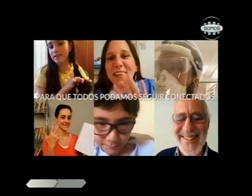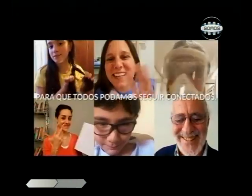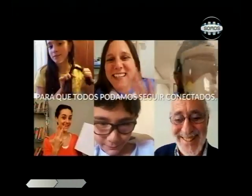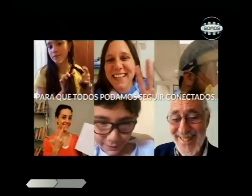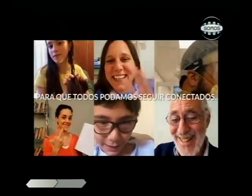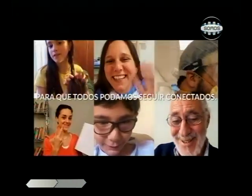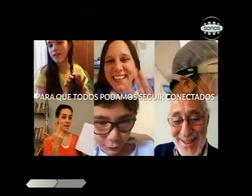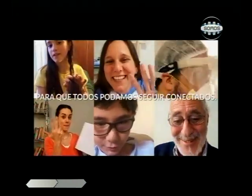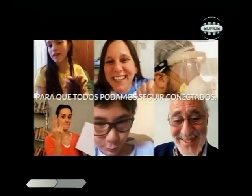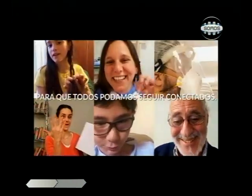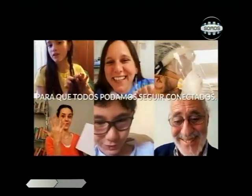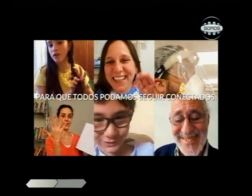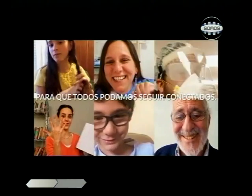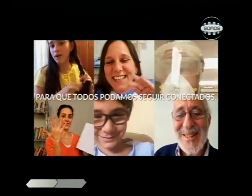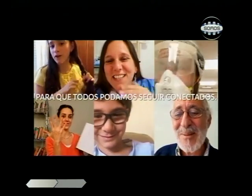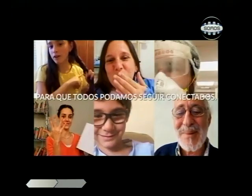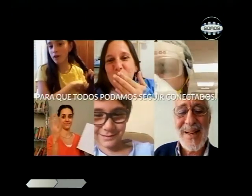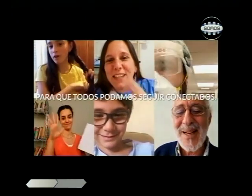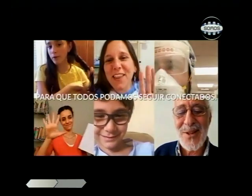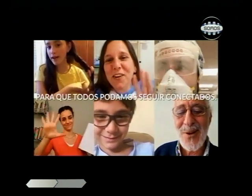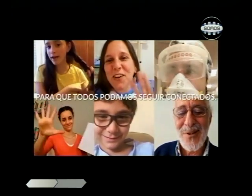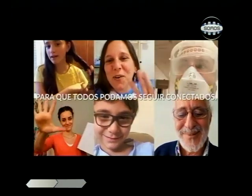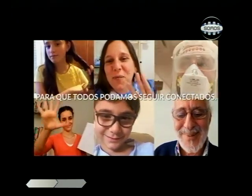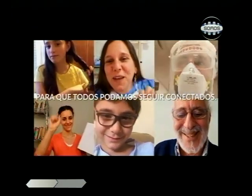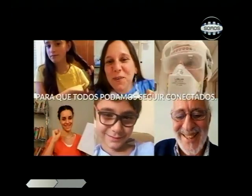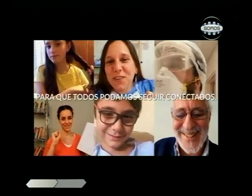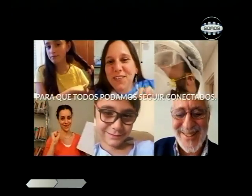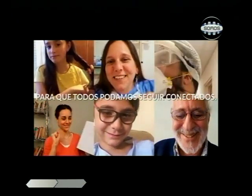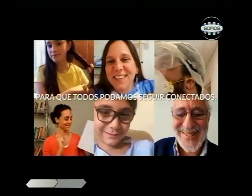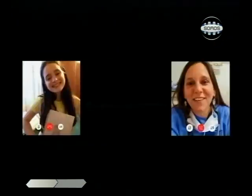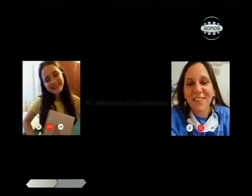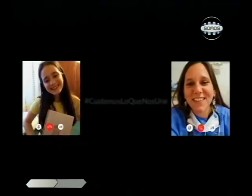para que todos podamos seguir conectados.